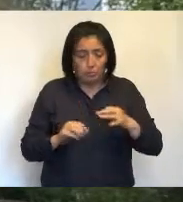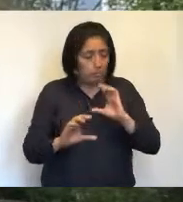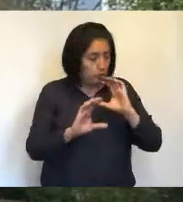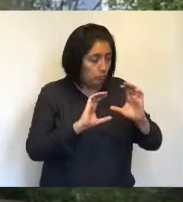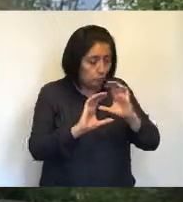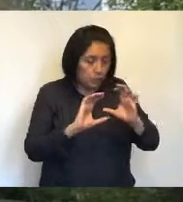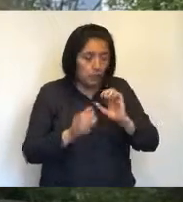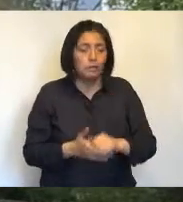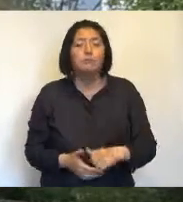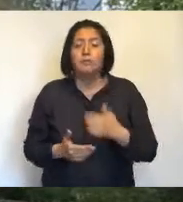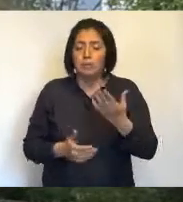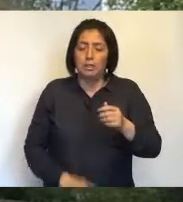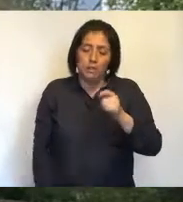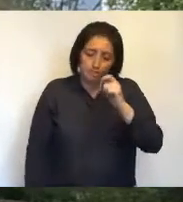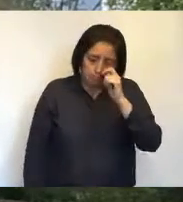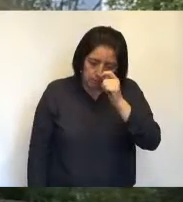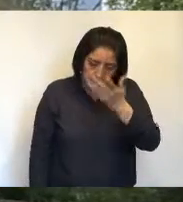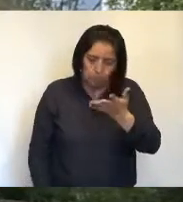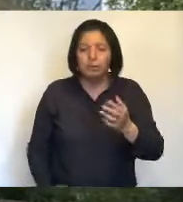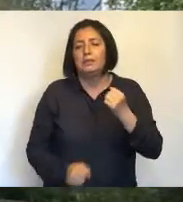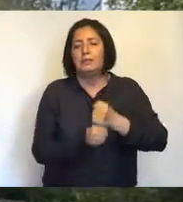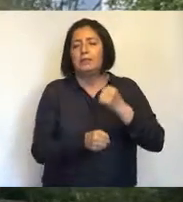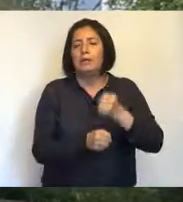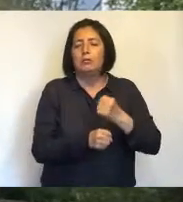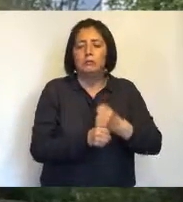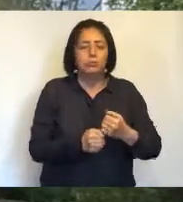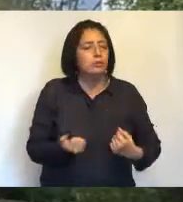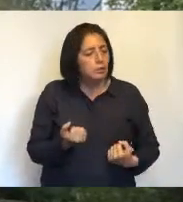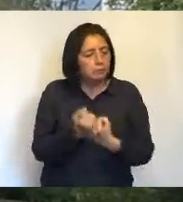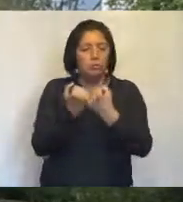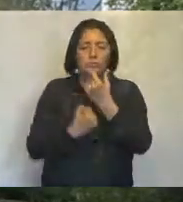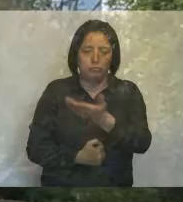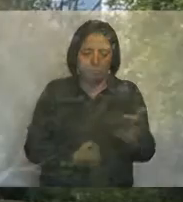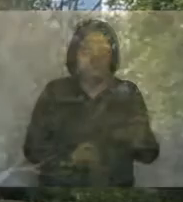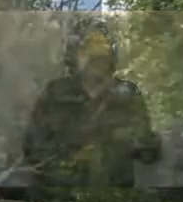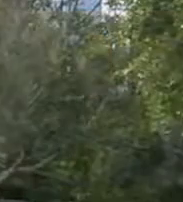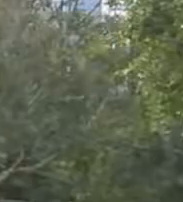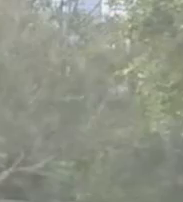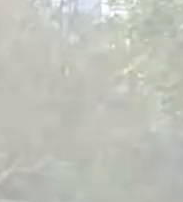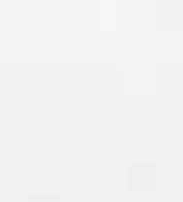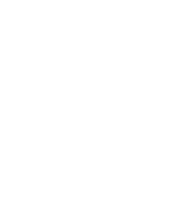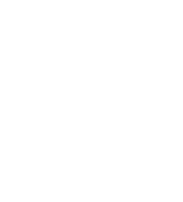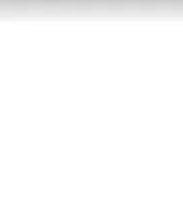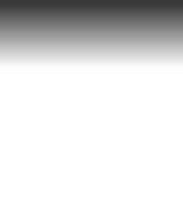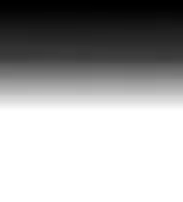comunicando y apreciamos mucho el gran trabajo y el gran aporte de ustedes.